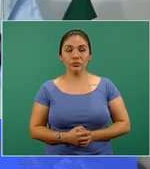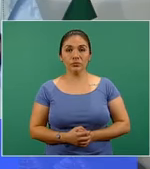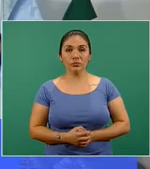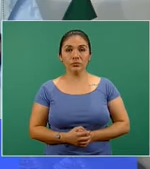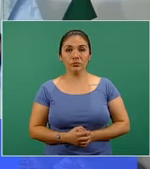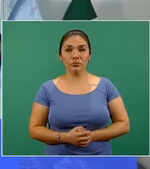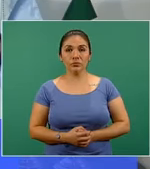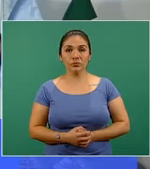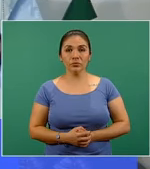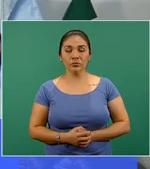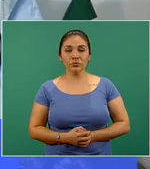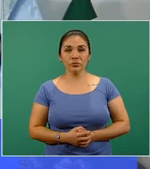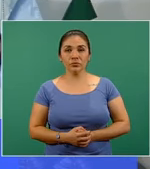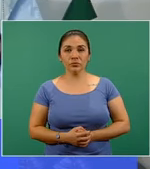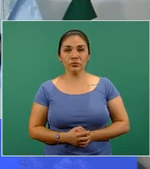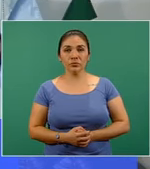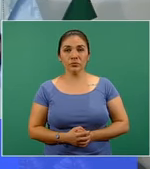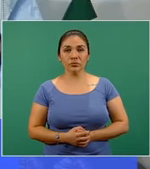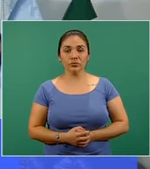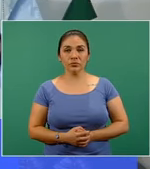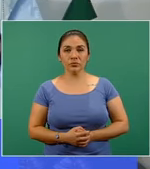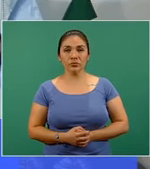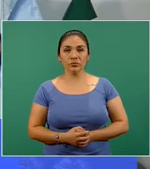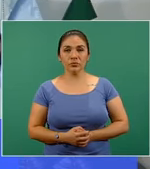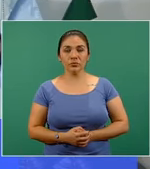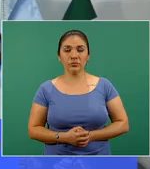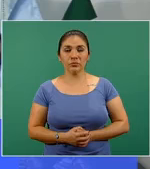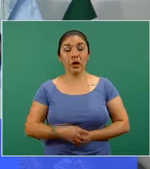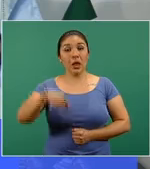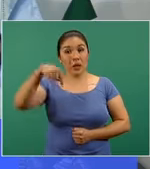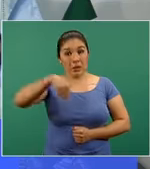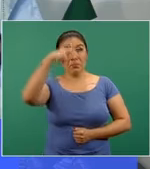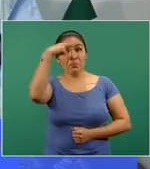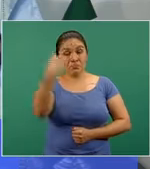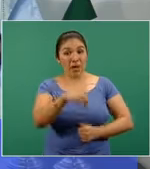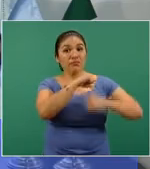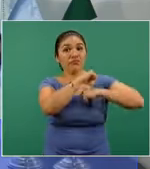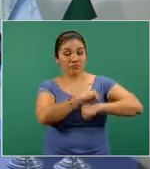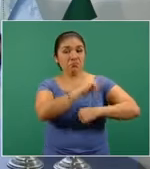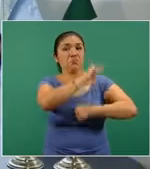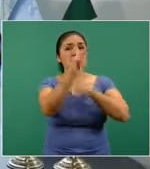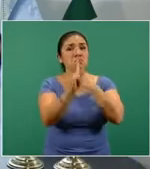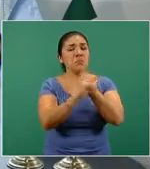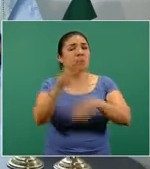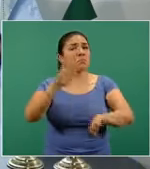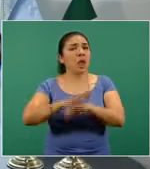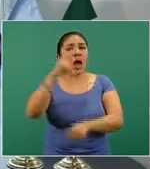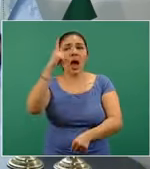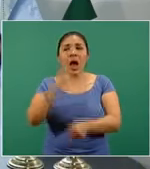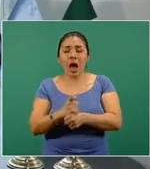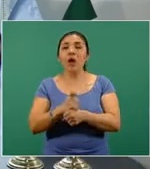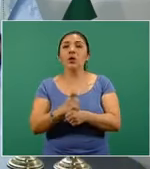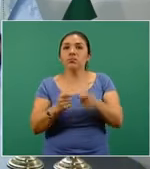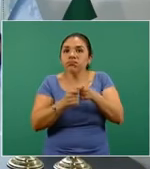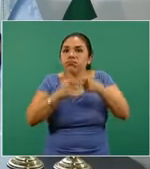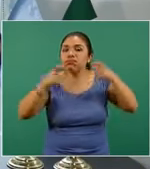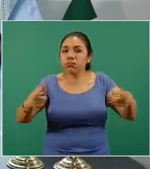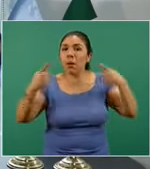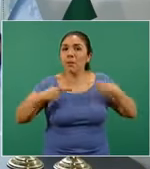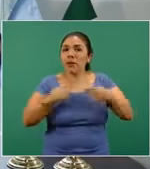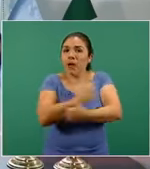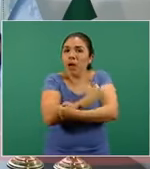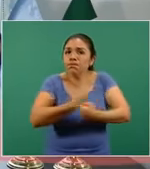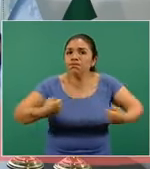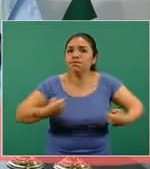En América Latina, México encabeza los países con mayor prevalencia de sobrepeso y obesidad,